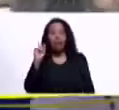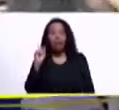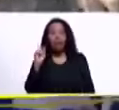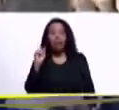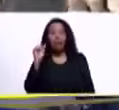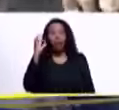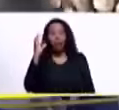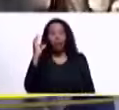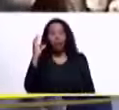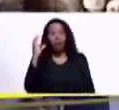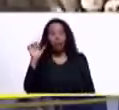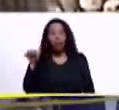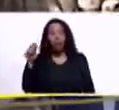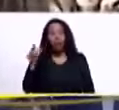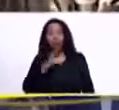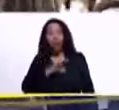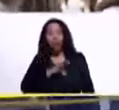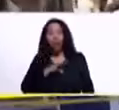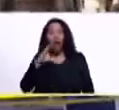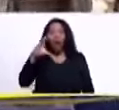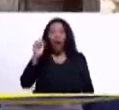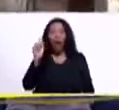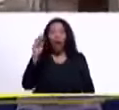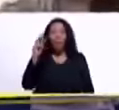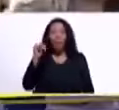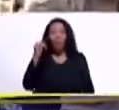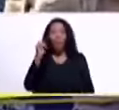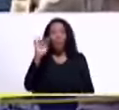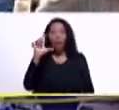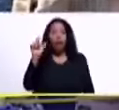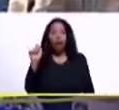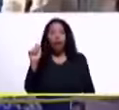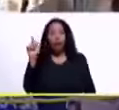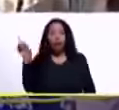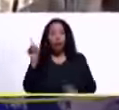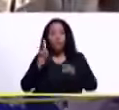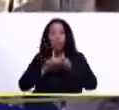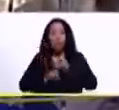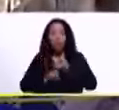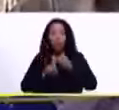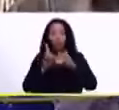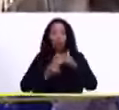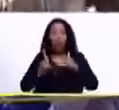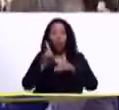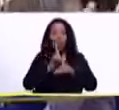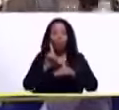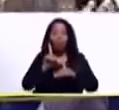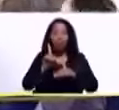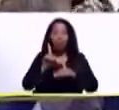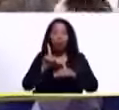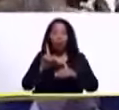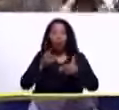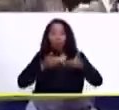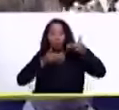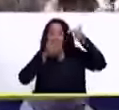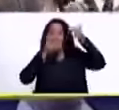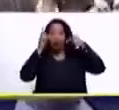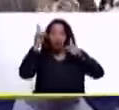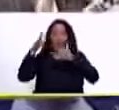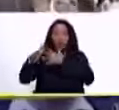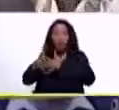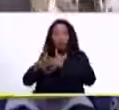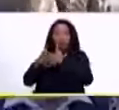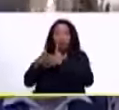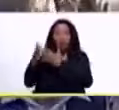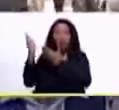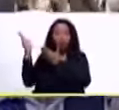y la señora Camila Fabri de Saab, esposa del diplomático Alep Saab, secuestrado en los Estados Unidos